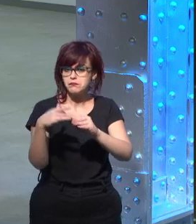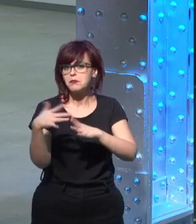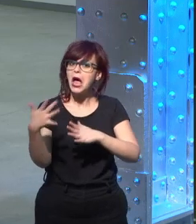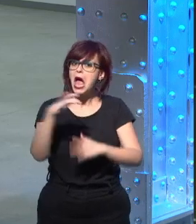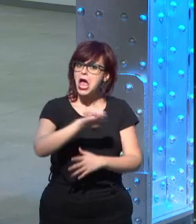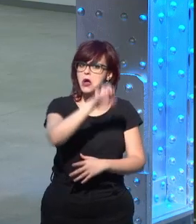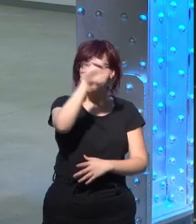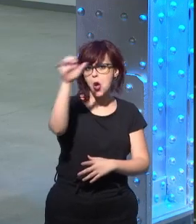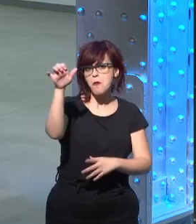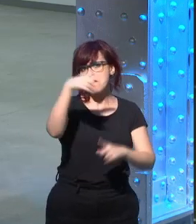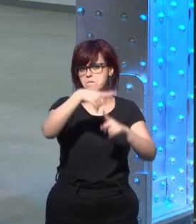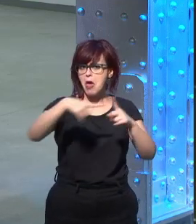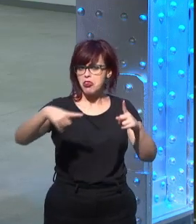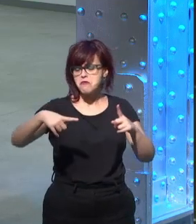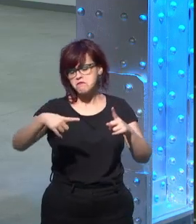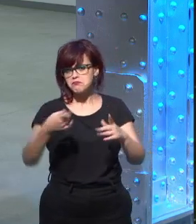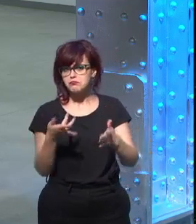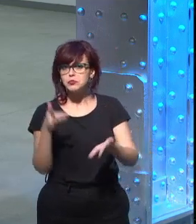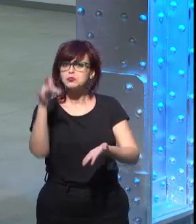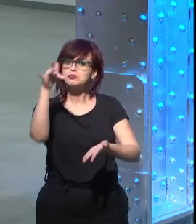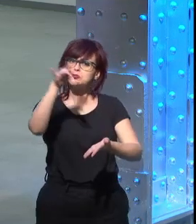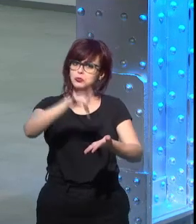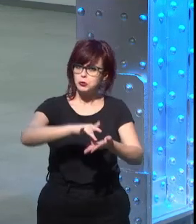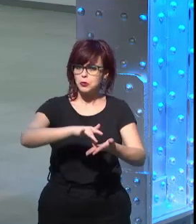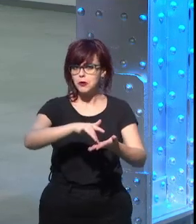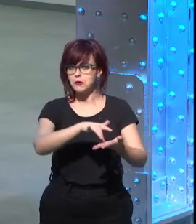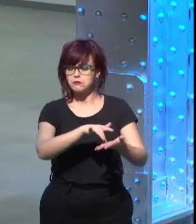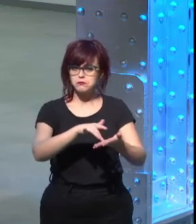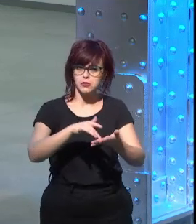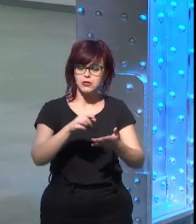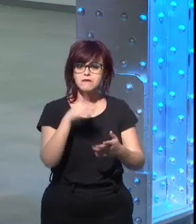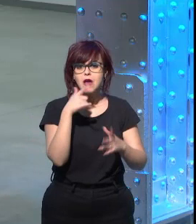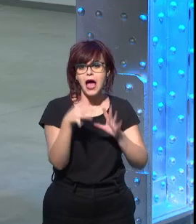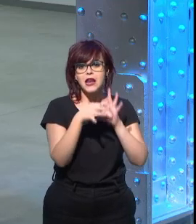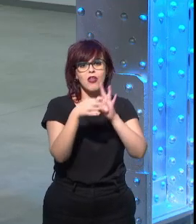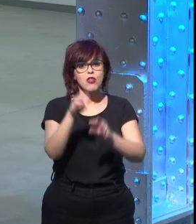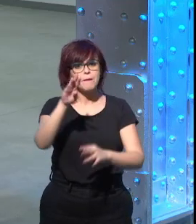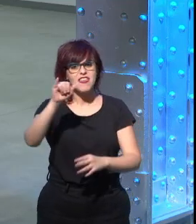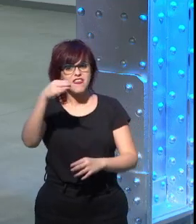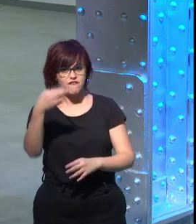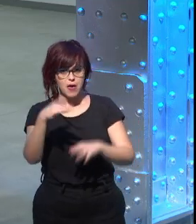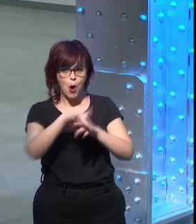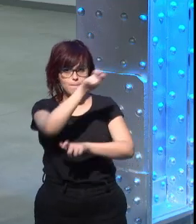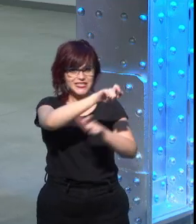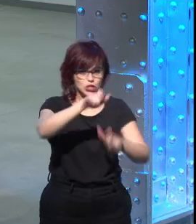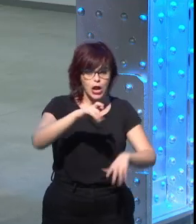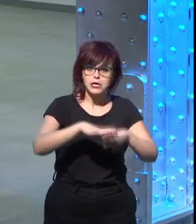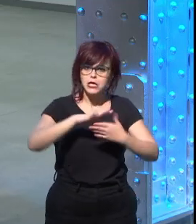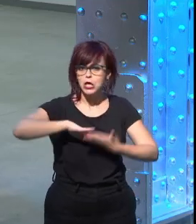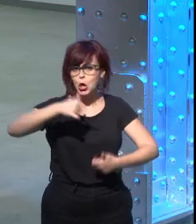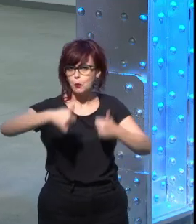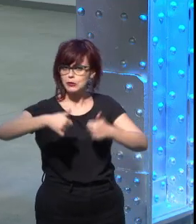media europea, alineada más o menos con su PIB per cápita y con su